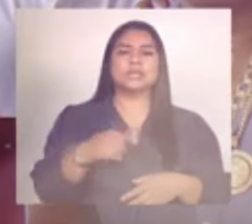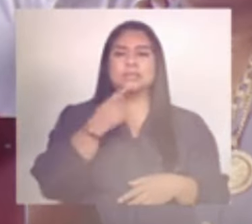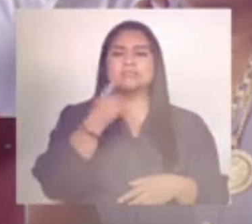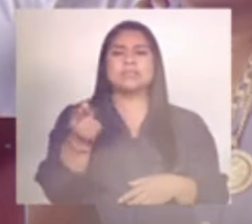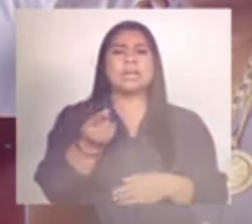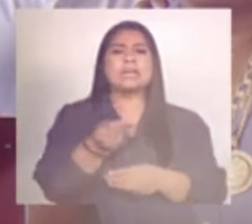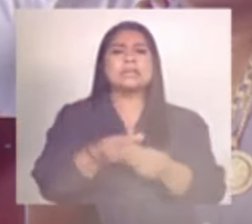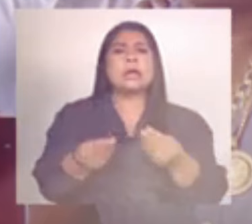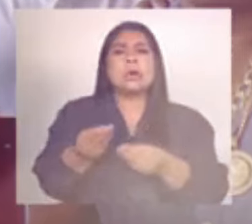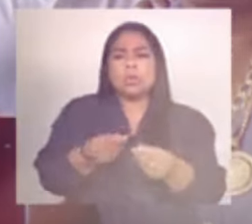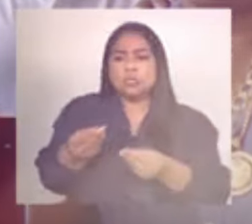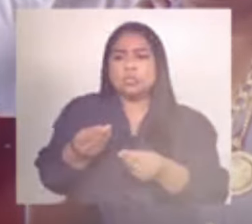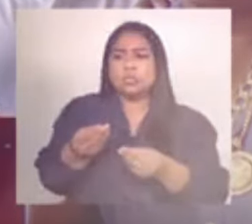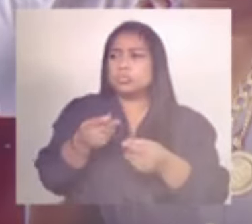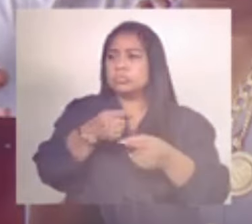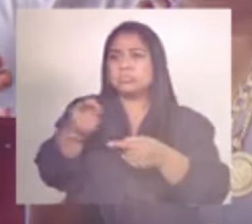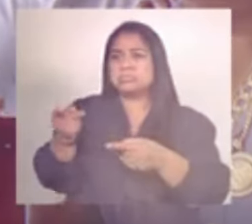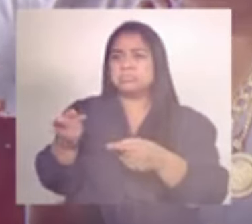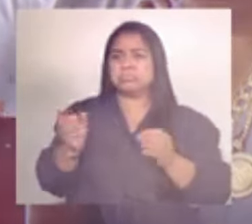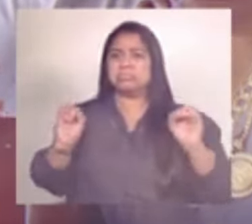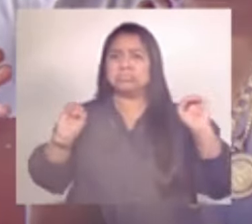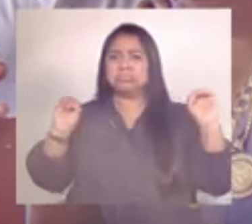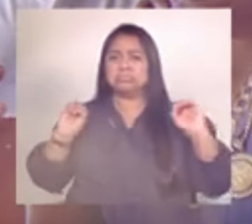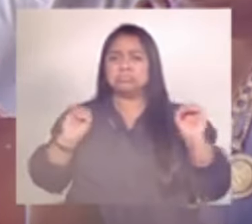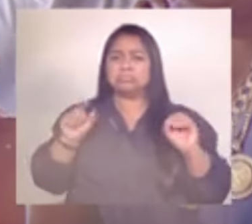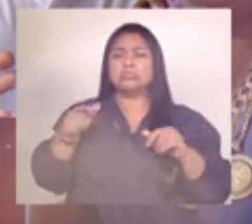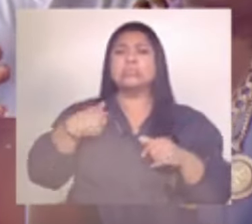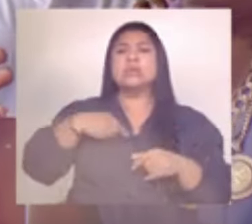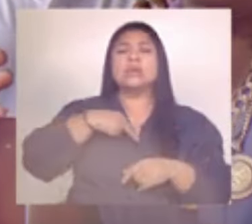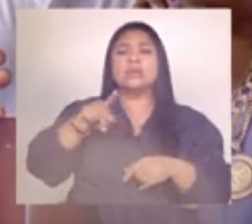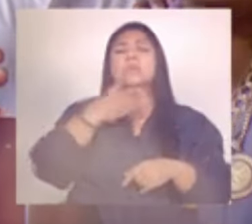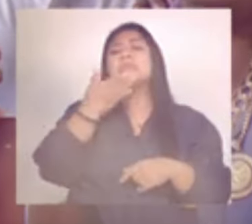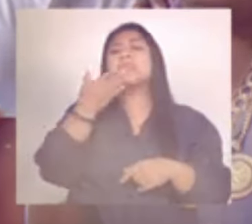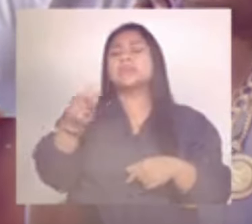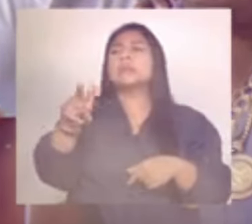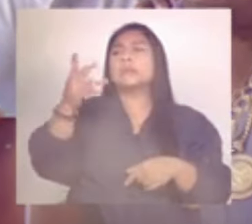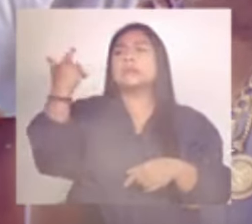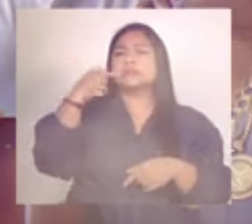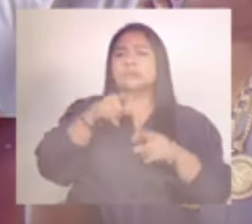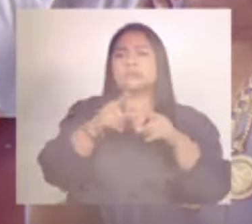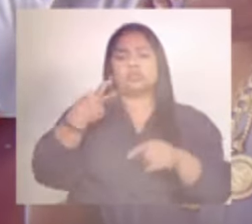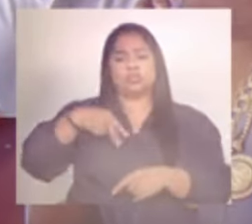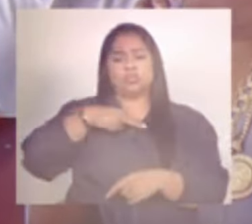Ah, no, negocios con ninguno. Mire, nosotros muy sencillo, y el otro día, nosotros estamos